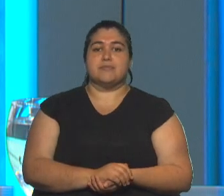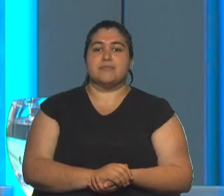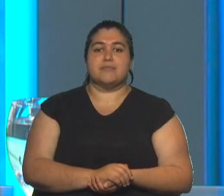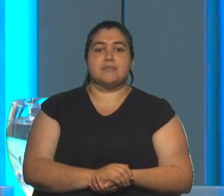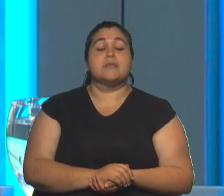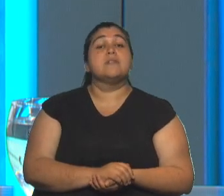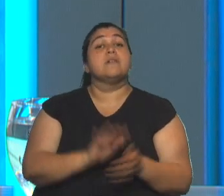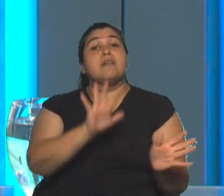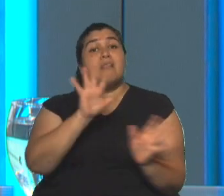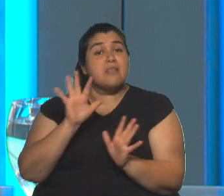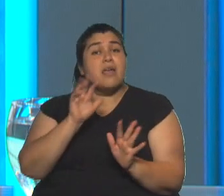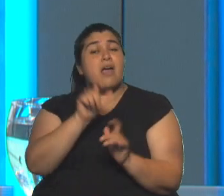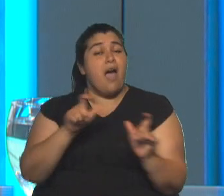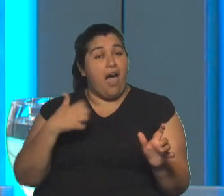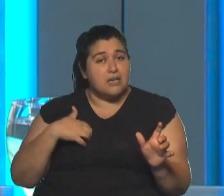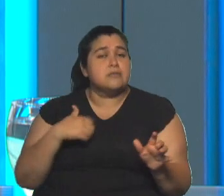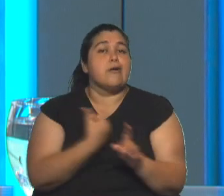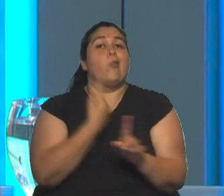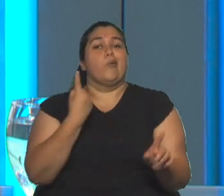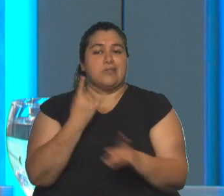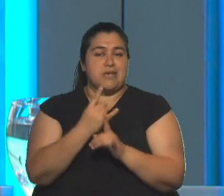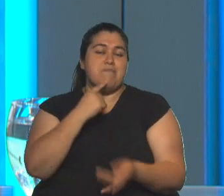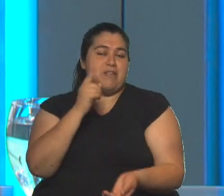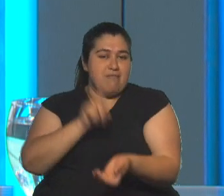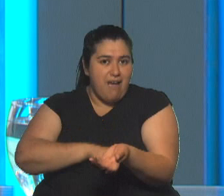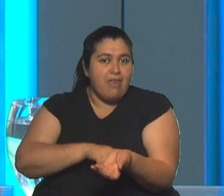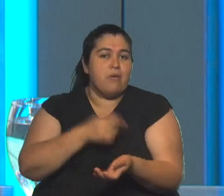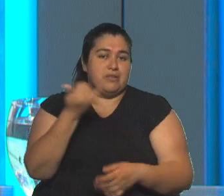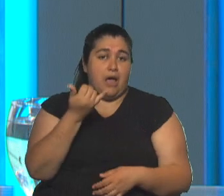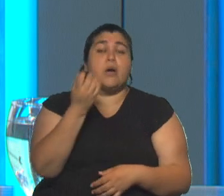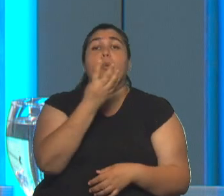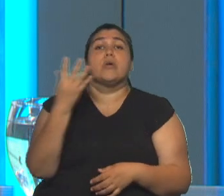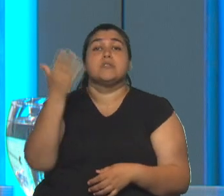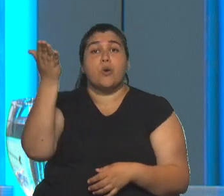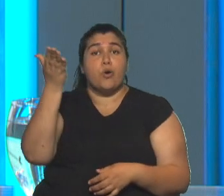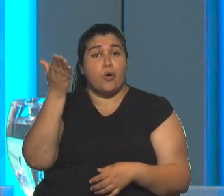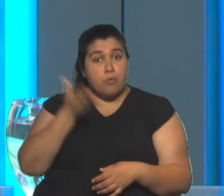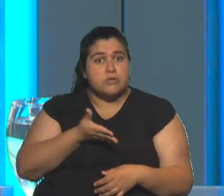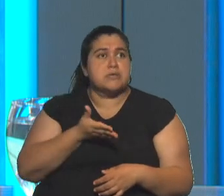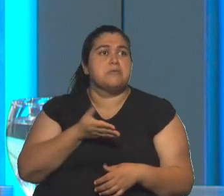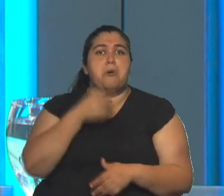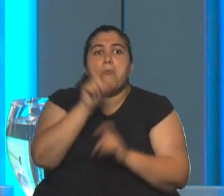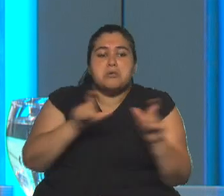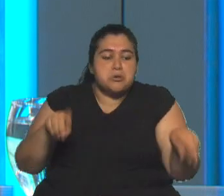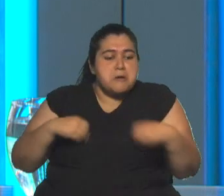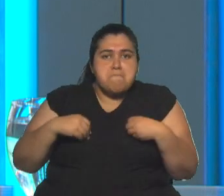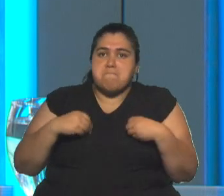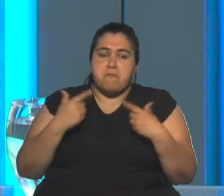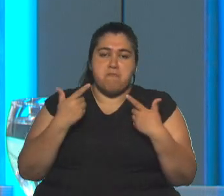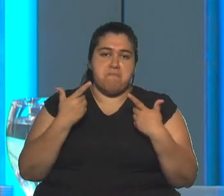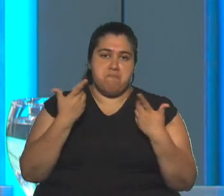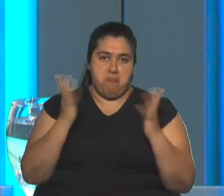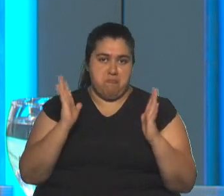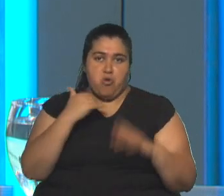1 de cada 10 argentinos padece diabetes y el 45% no lo sabe. Y bueno, la semana que viene, el 14